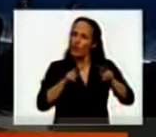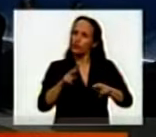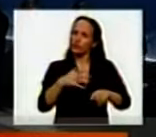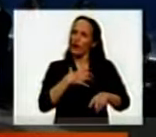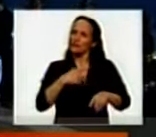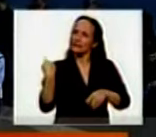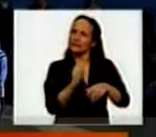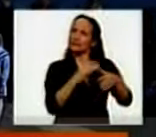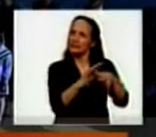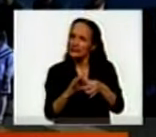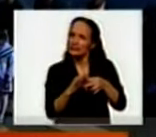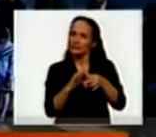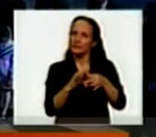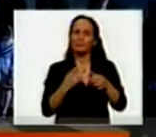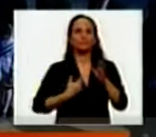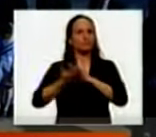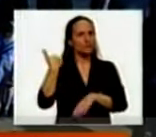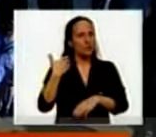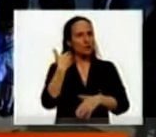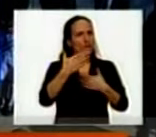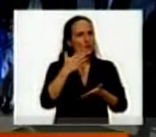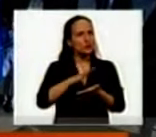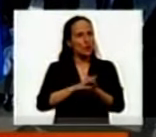cuando les hablé de la verdad, y que es dura,